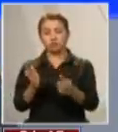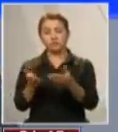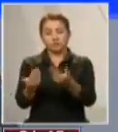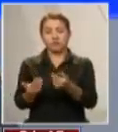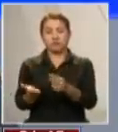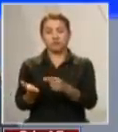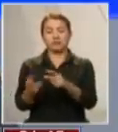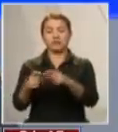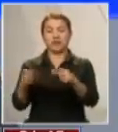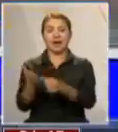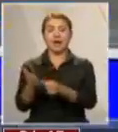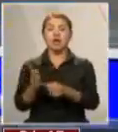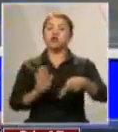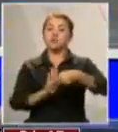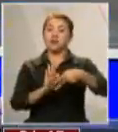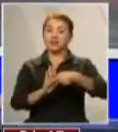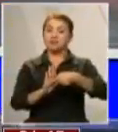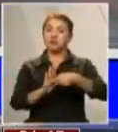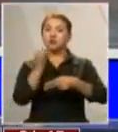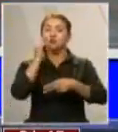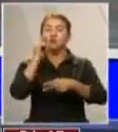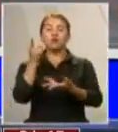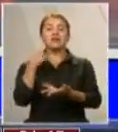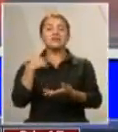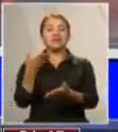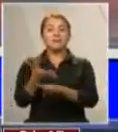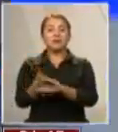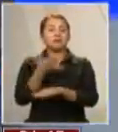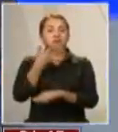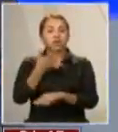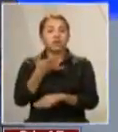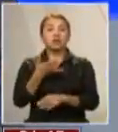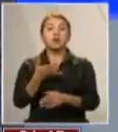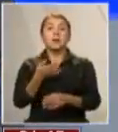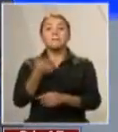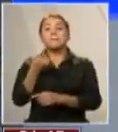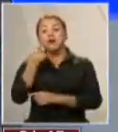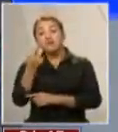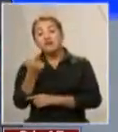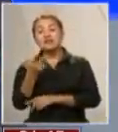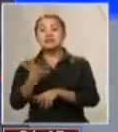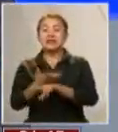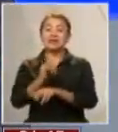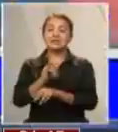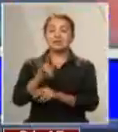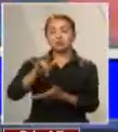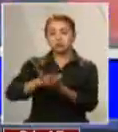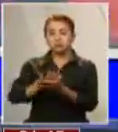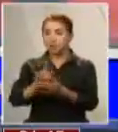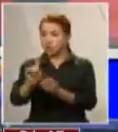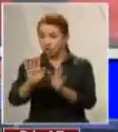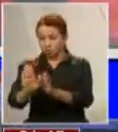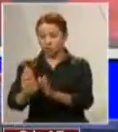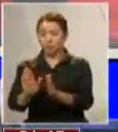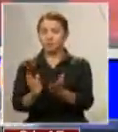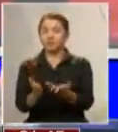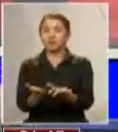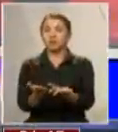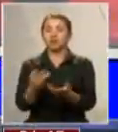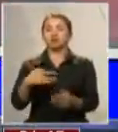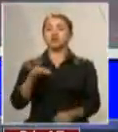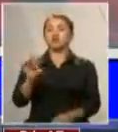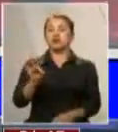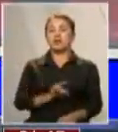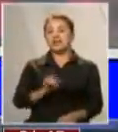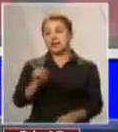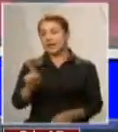esta normativa es en base a qué criterio se va a pedir el carnet. El criterio es corroborar si la persona tiene orden de detenciones pendientes. Ya, pero no. Pero en base a qué criterio voy a elegir a